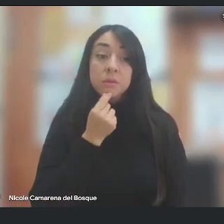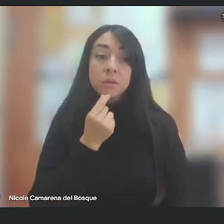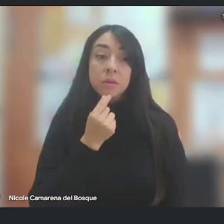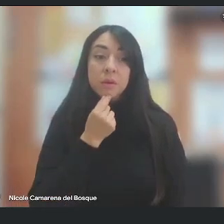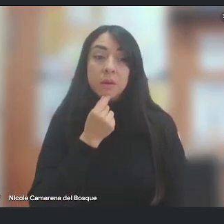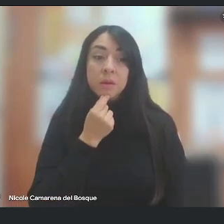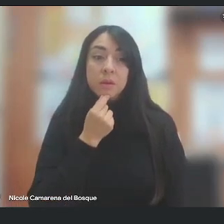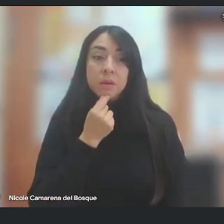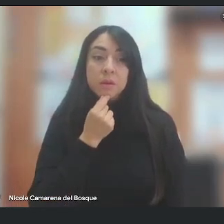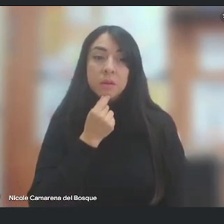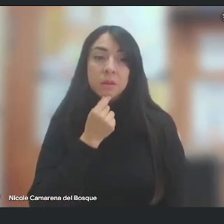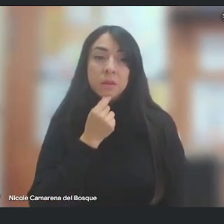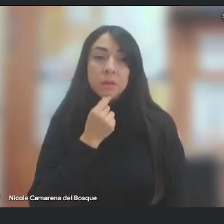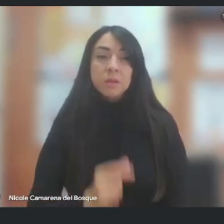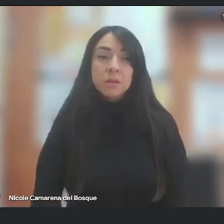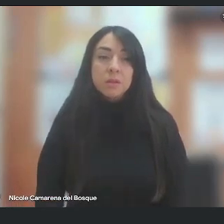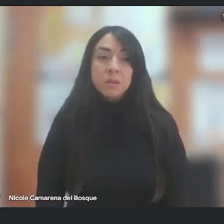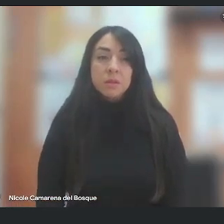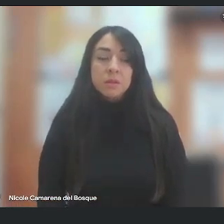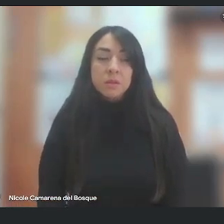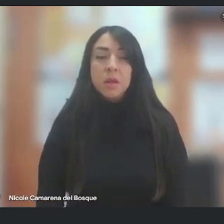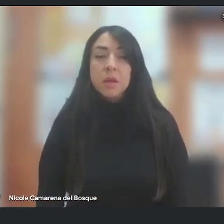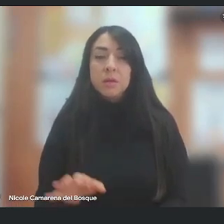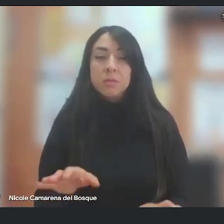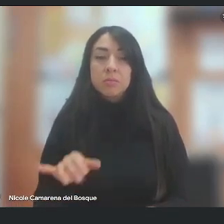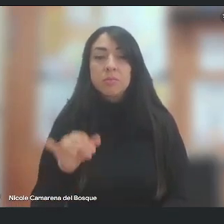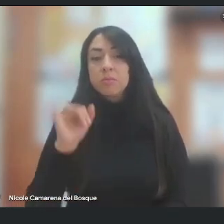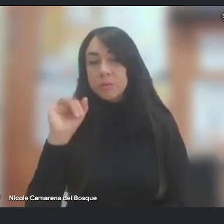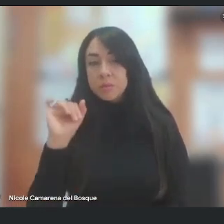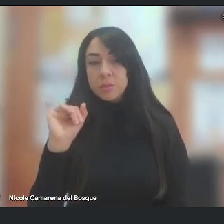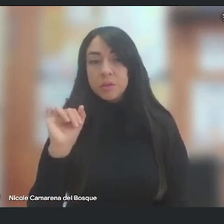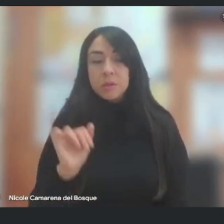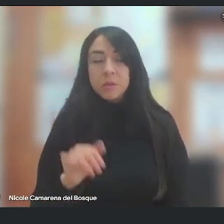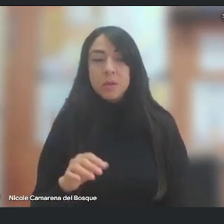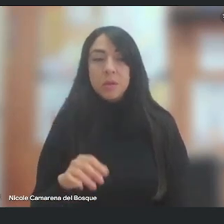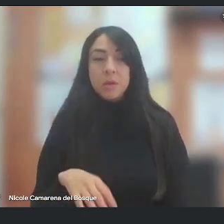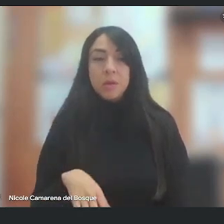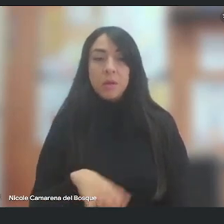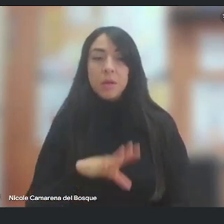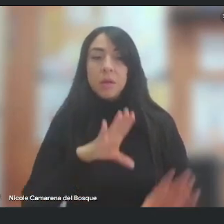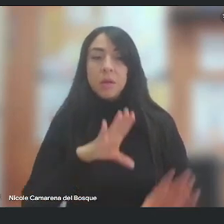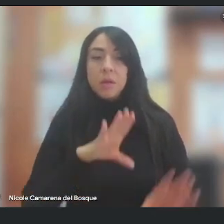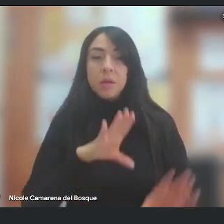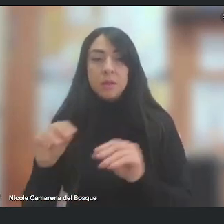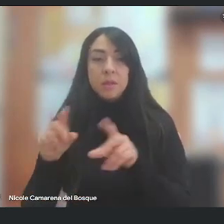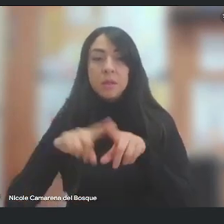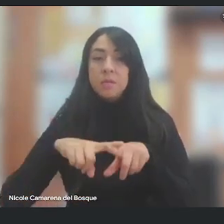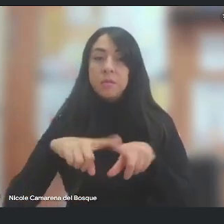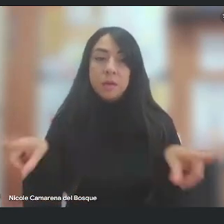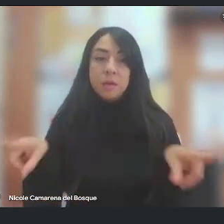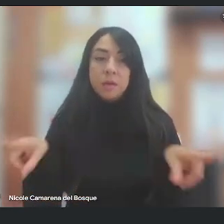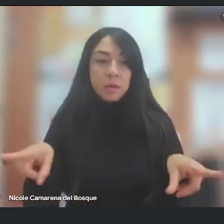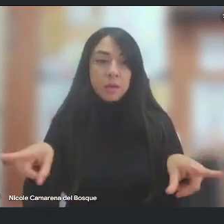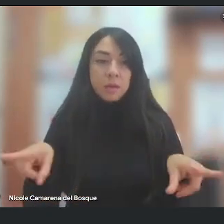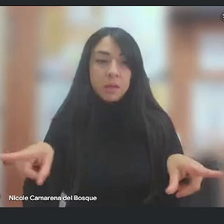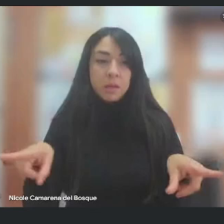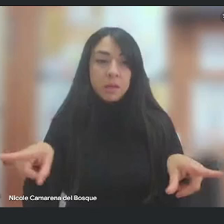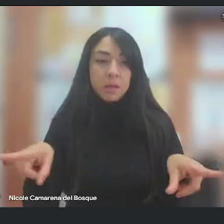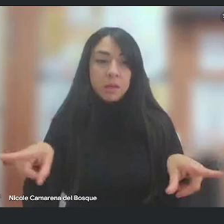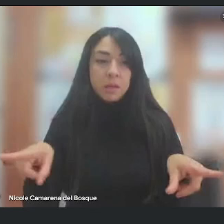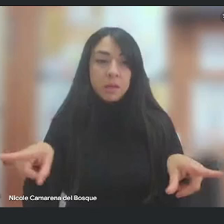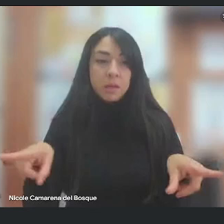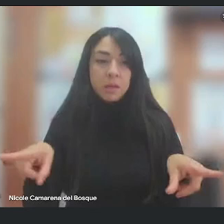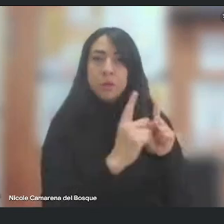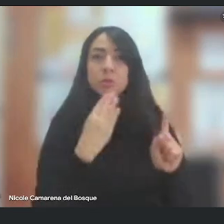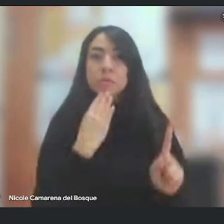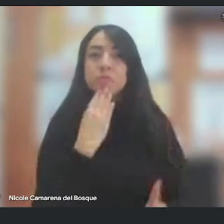sexualidad. No sobreproteger. Sí hay que informar acerca de qué prácticas sexuales o expresiones